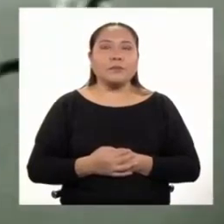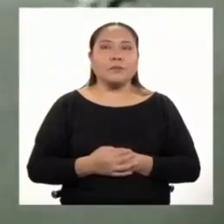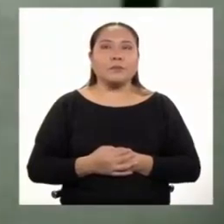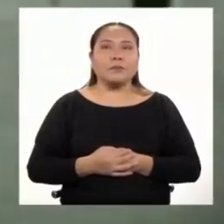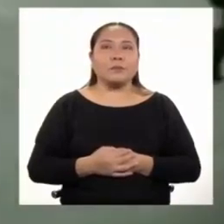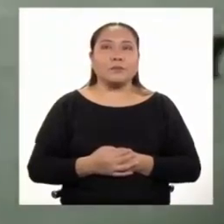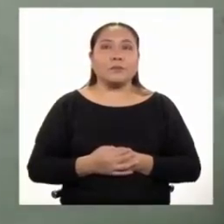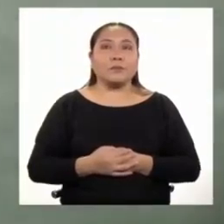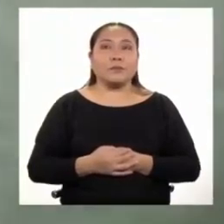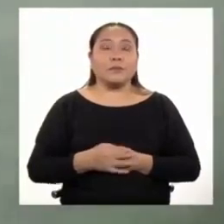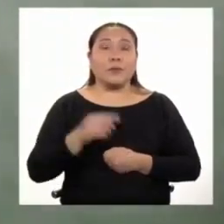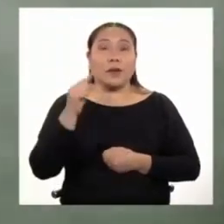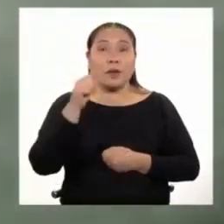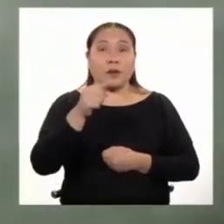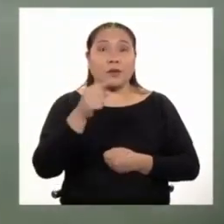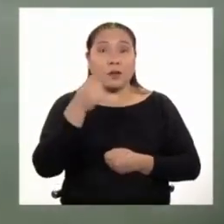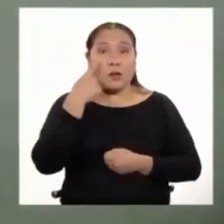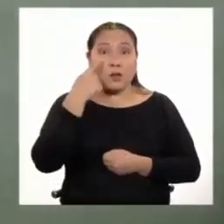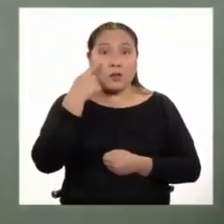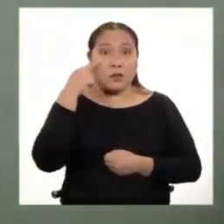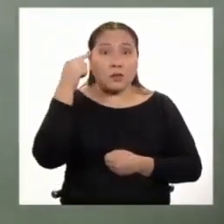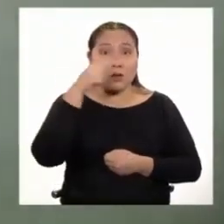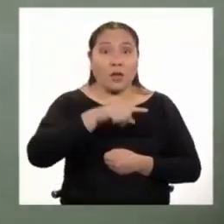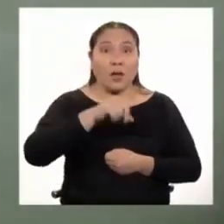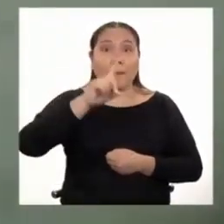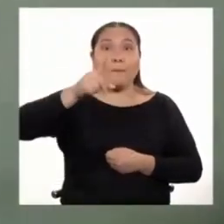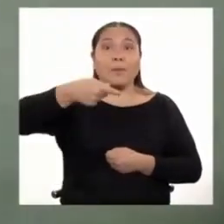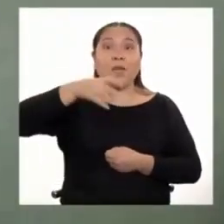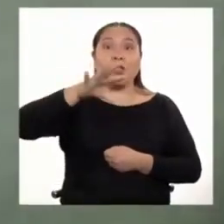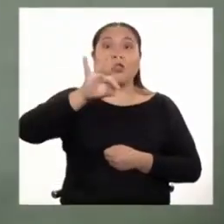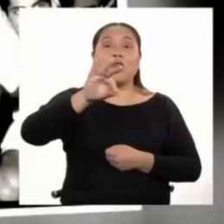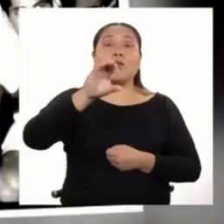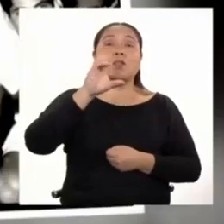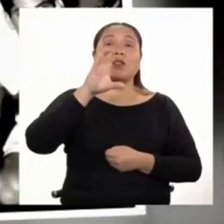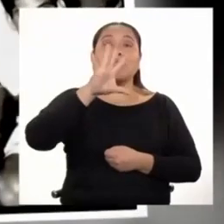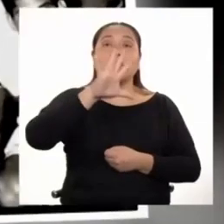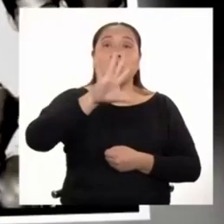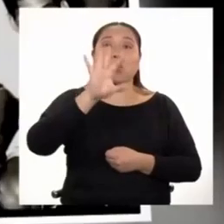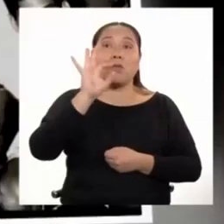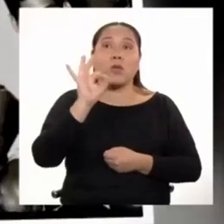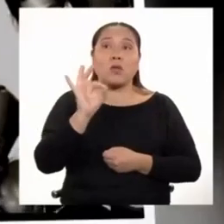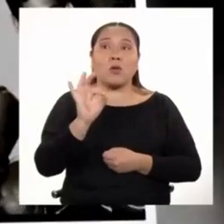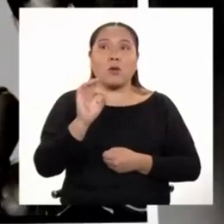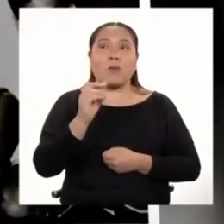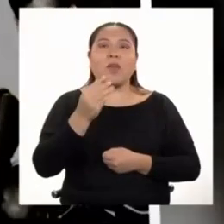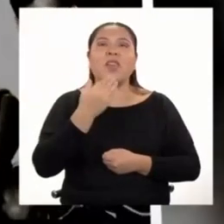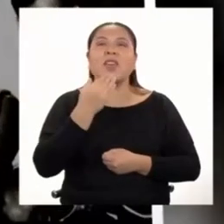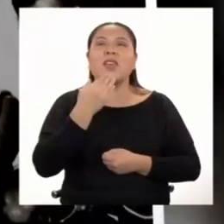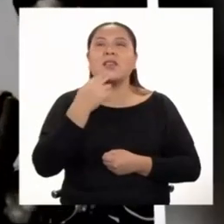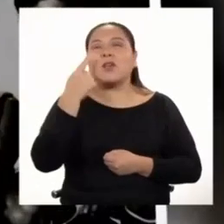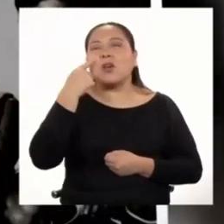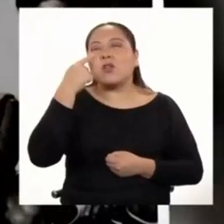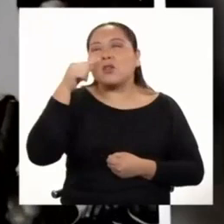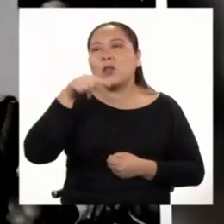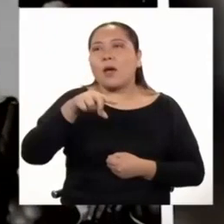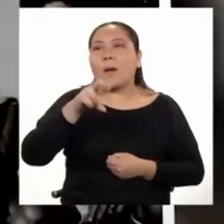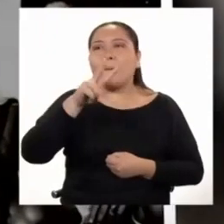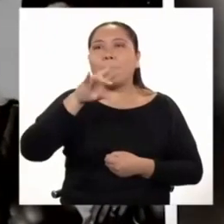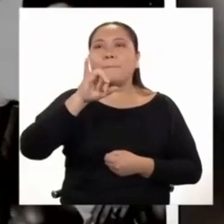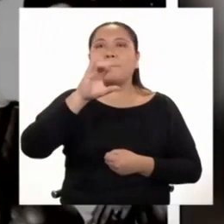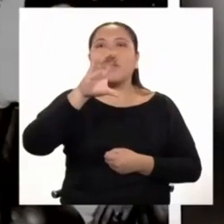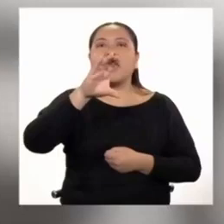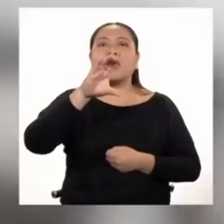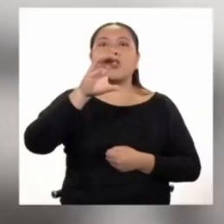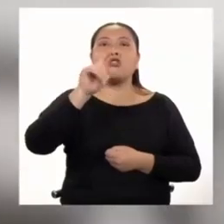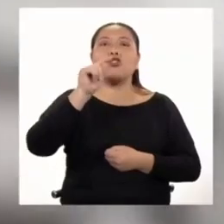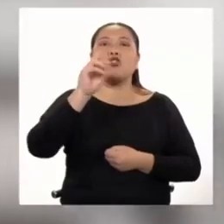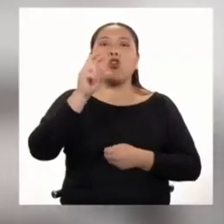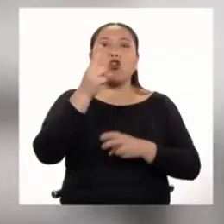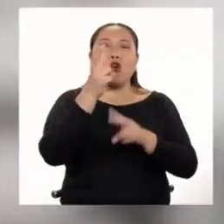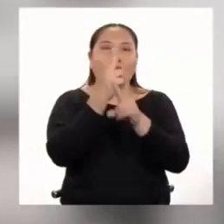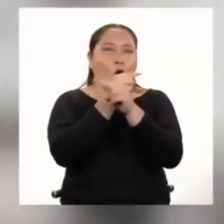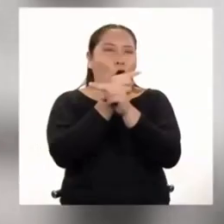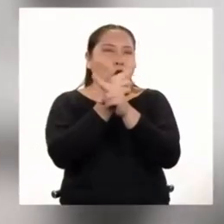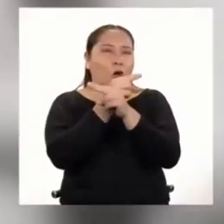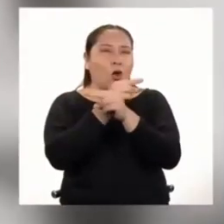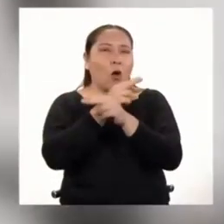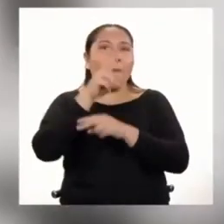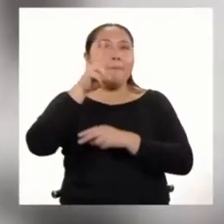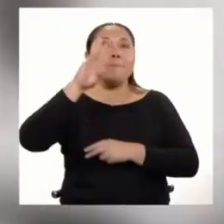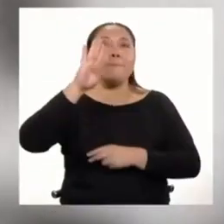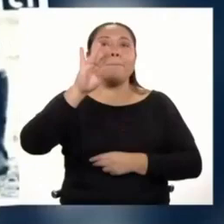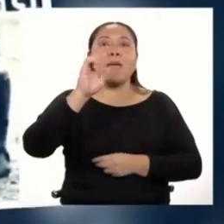En la saga de esa selección de 1959 sobresalía Víctor Conejo Benítez, que de Alianza